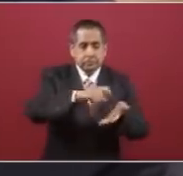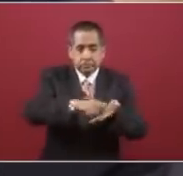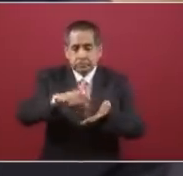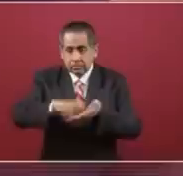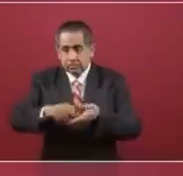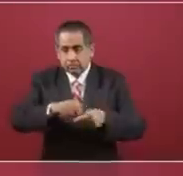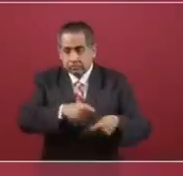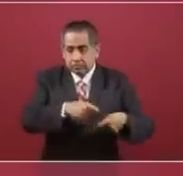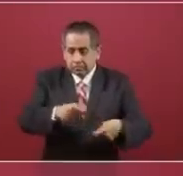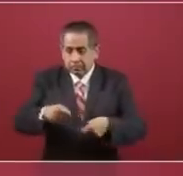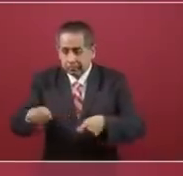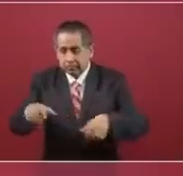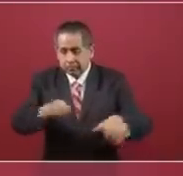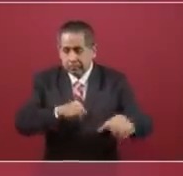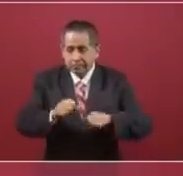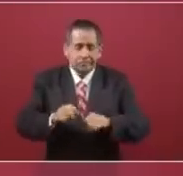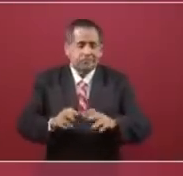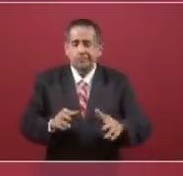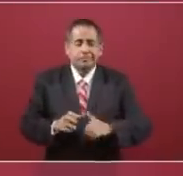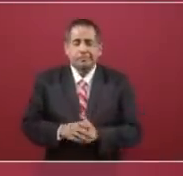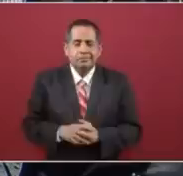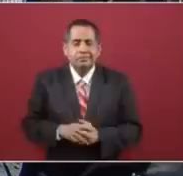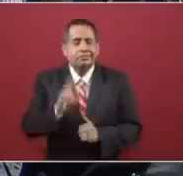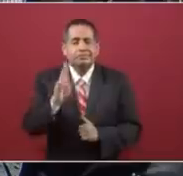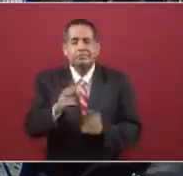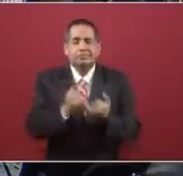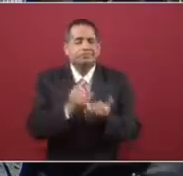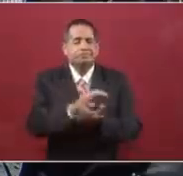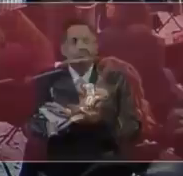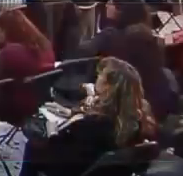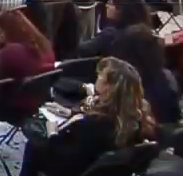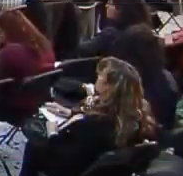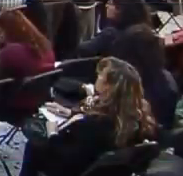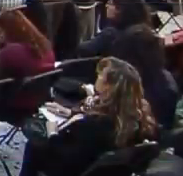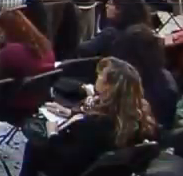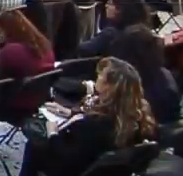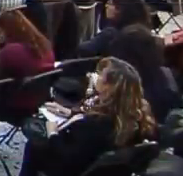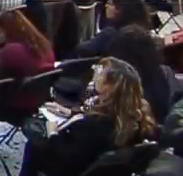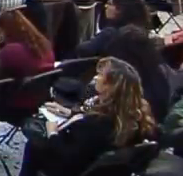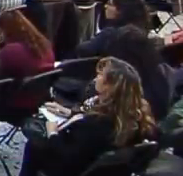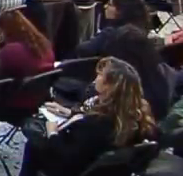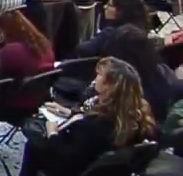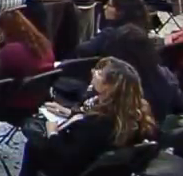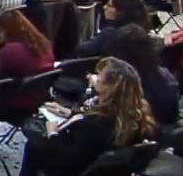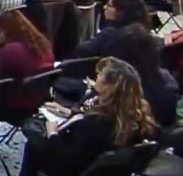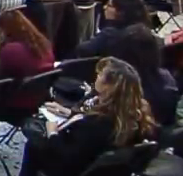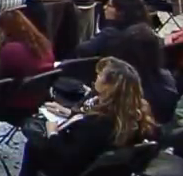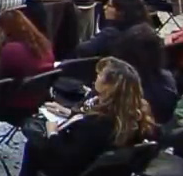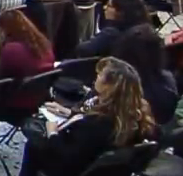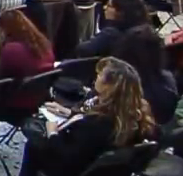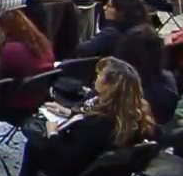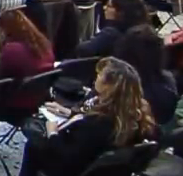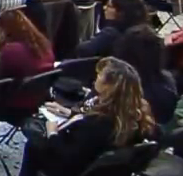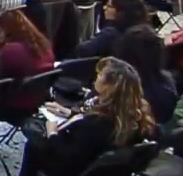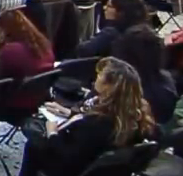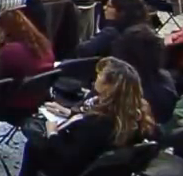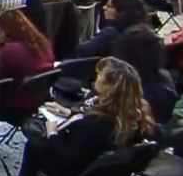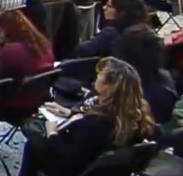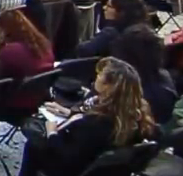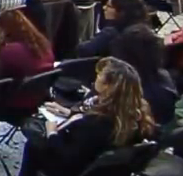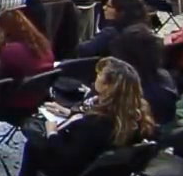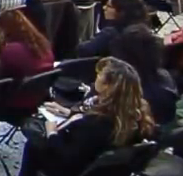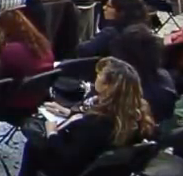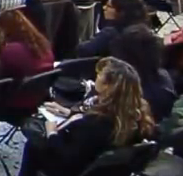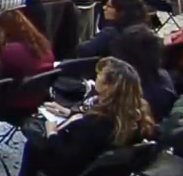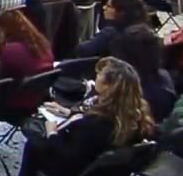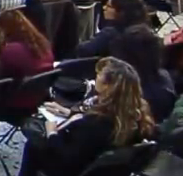contrataciones. Son como las contrataciones de los servicios